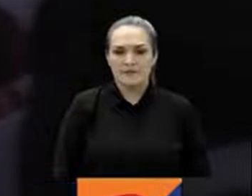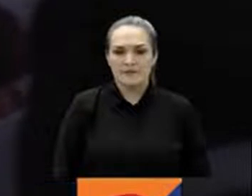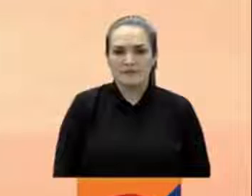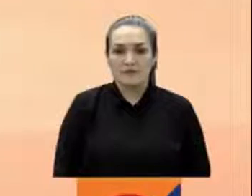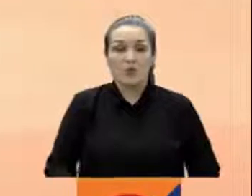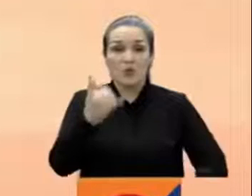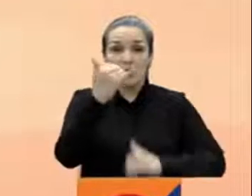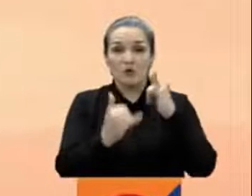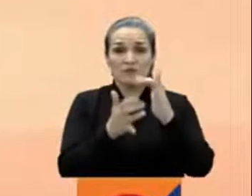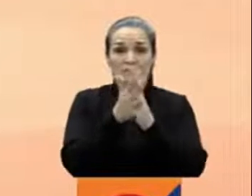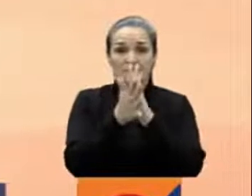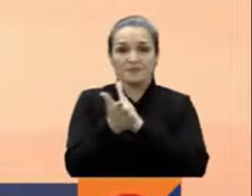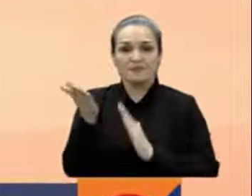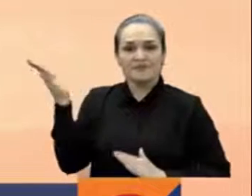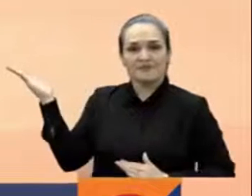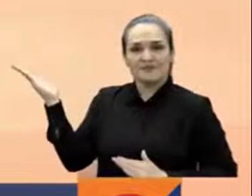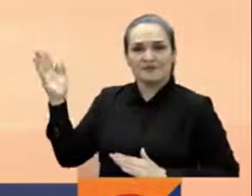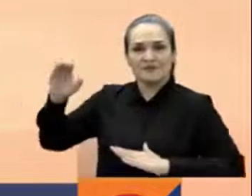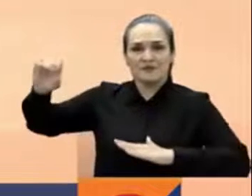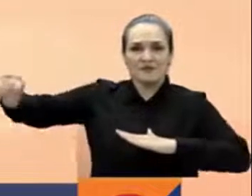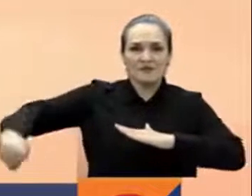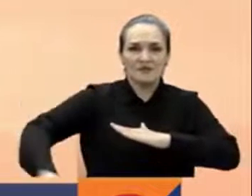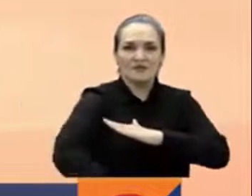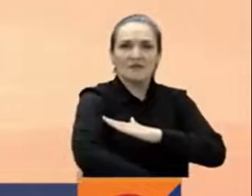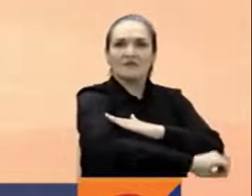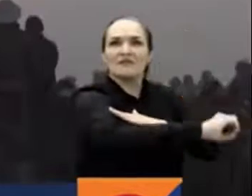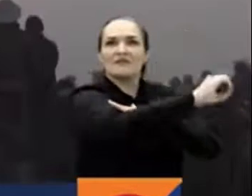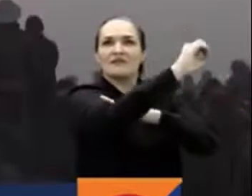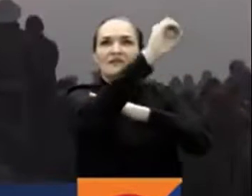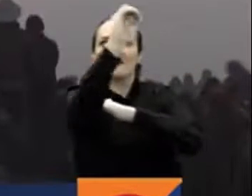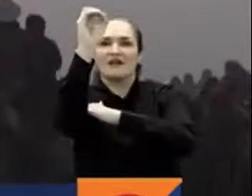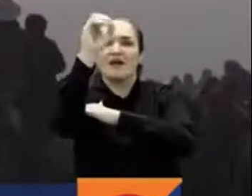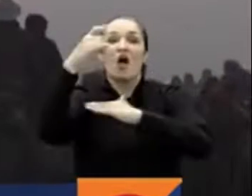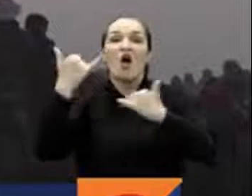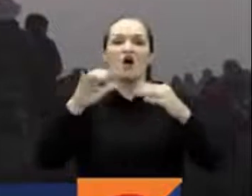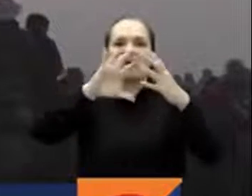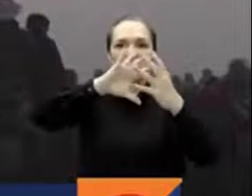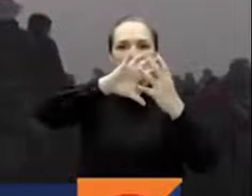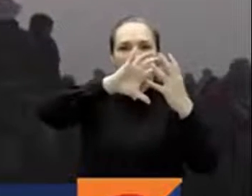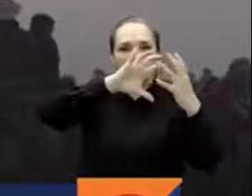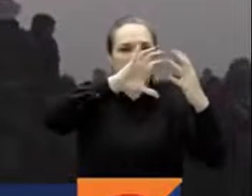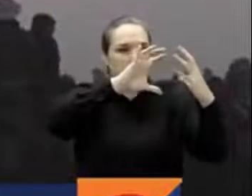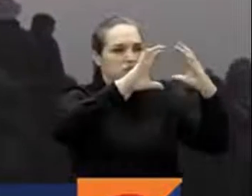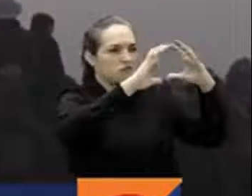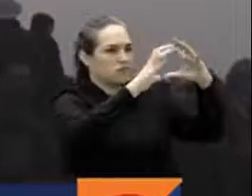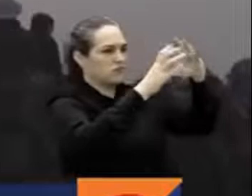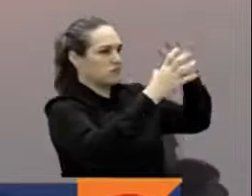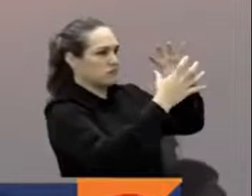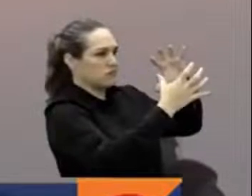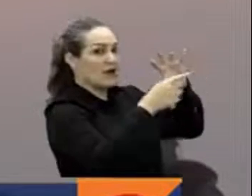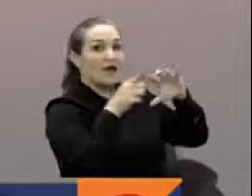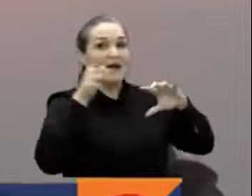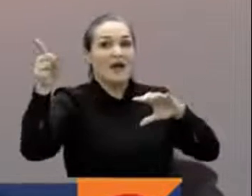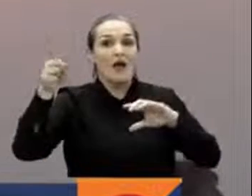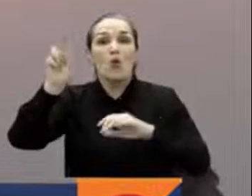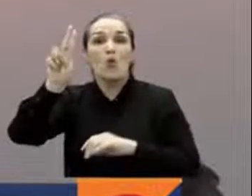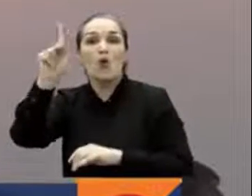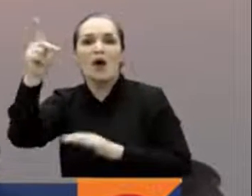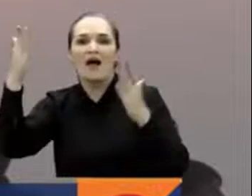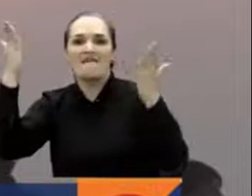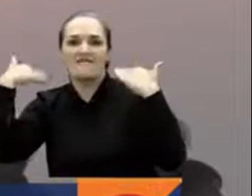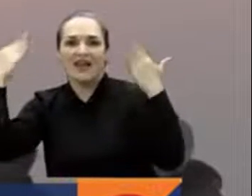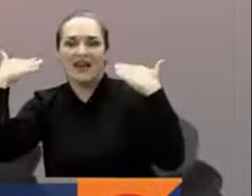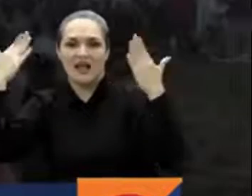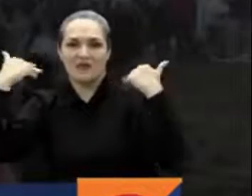Y nos despedimos con la bienvenida al amanecer del solsticio de verano en Reino Unido. Miles de personas esperaron su llegada en el